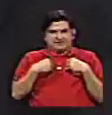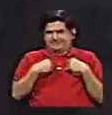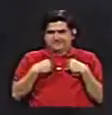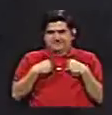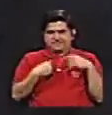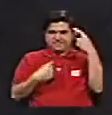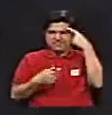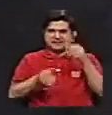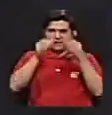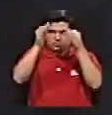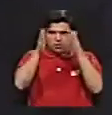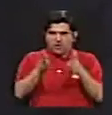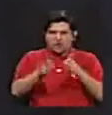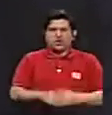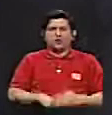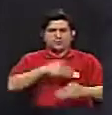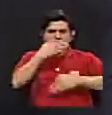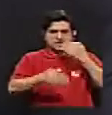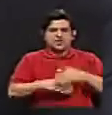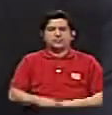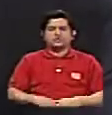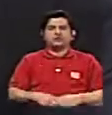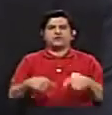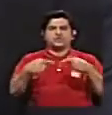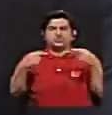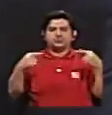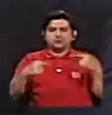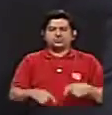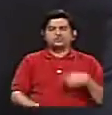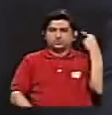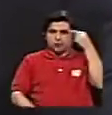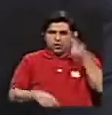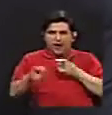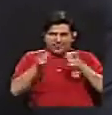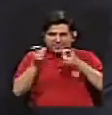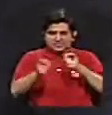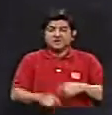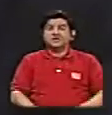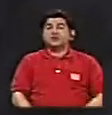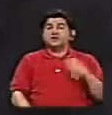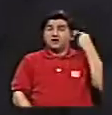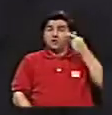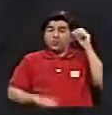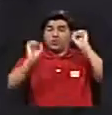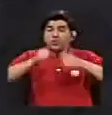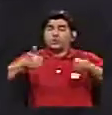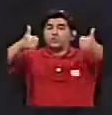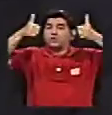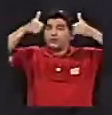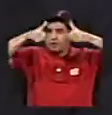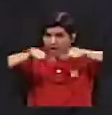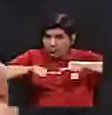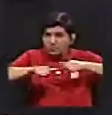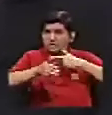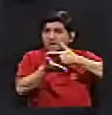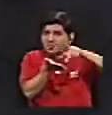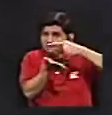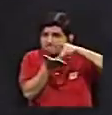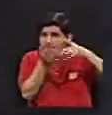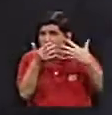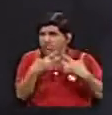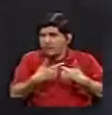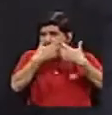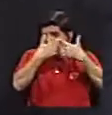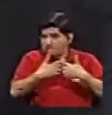por el juez contencioso, ¿se podría dar el caso de que el gobierno acuerde un pago a la